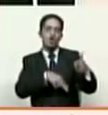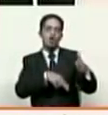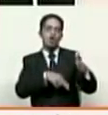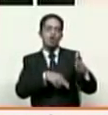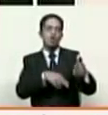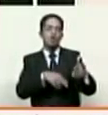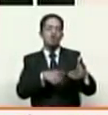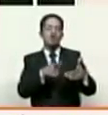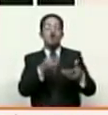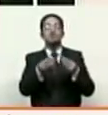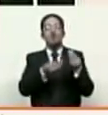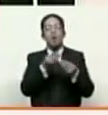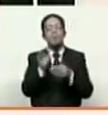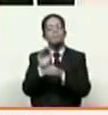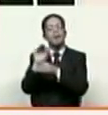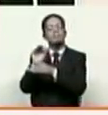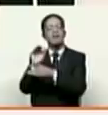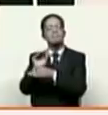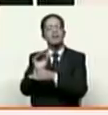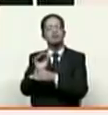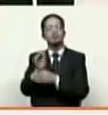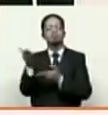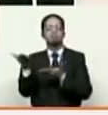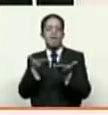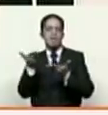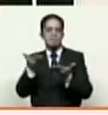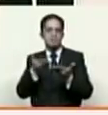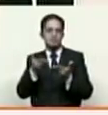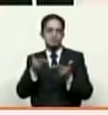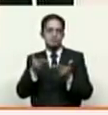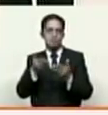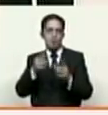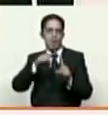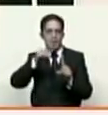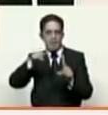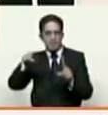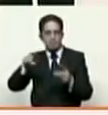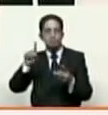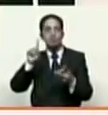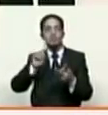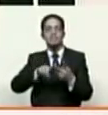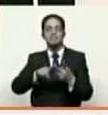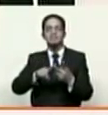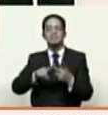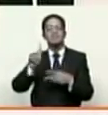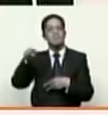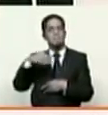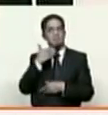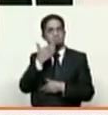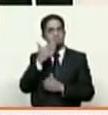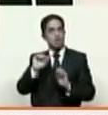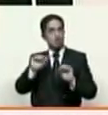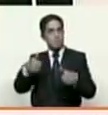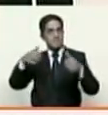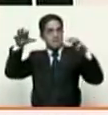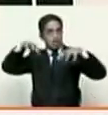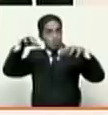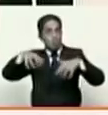pico y poda y hemos incorporado además los planes que deben atenderse por la llegada de las lluvias. Y aquí quisimos